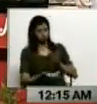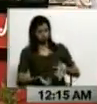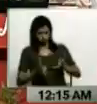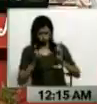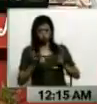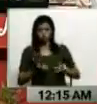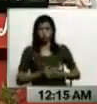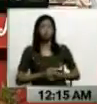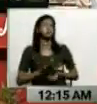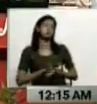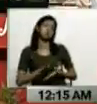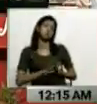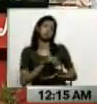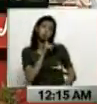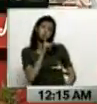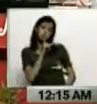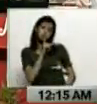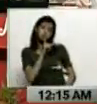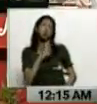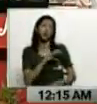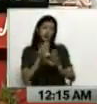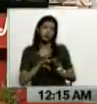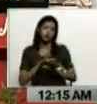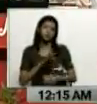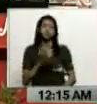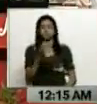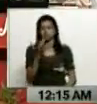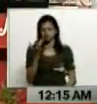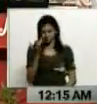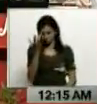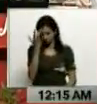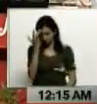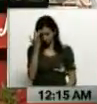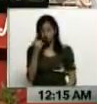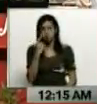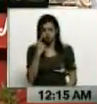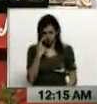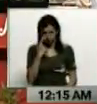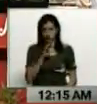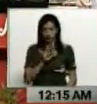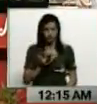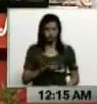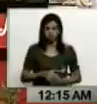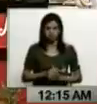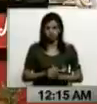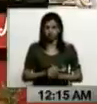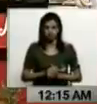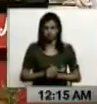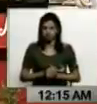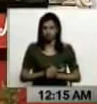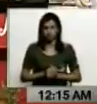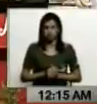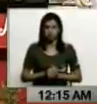cachetada que yo soy un buen Cristiano está bien